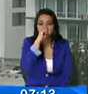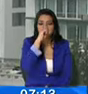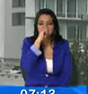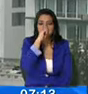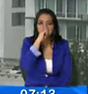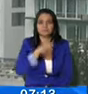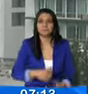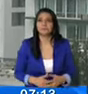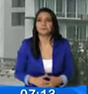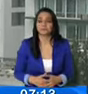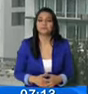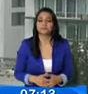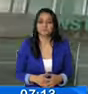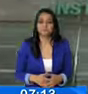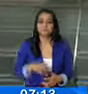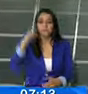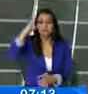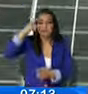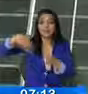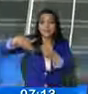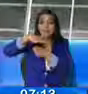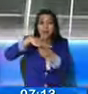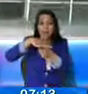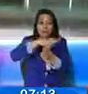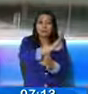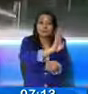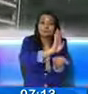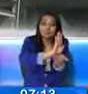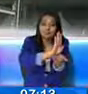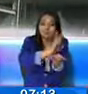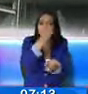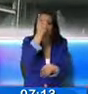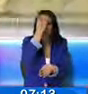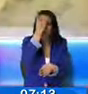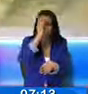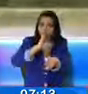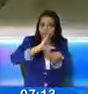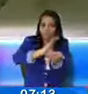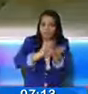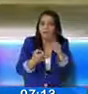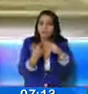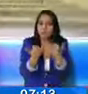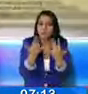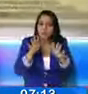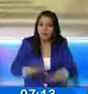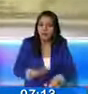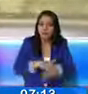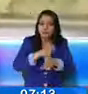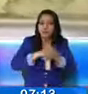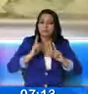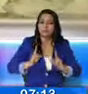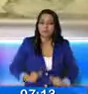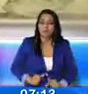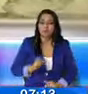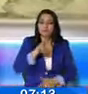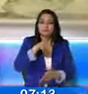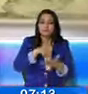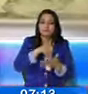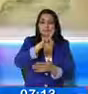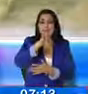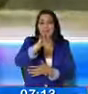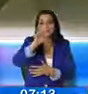La deuda que hasta la fecha mantiene el Estado con el Instituto Ecuatoriano de Seguridad Social por prestaciones de salud ascienden a 2.878